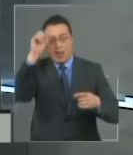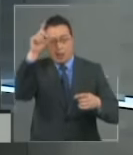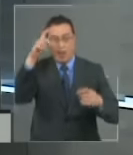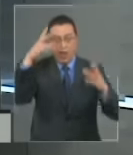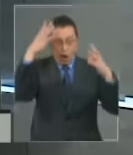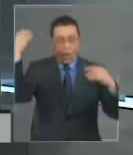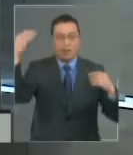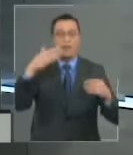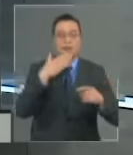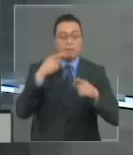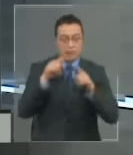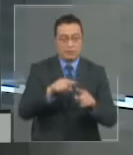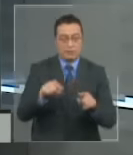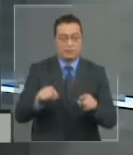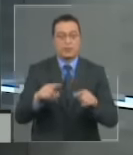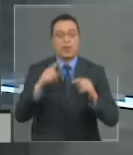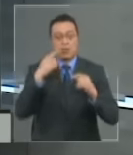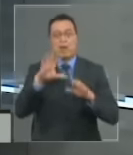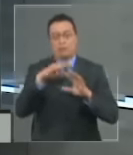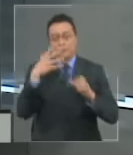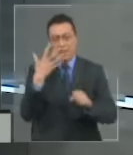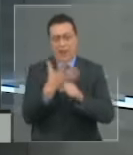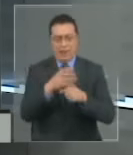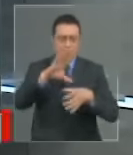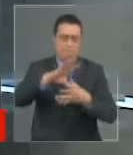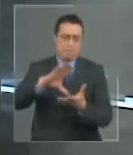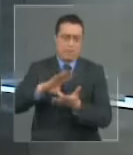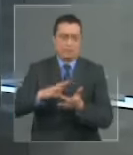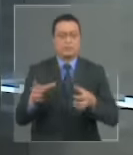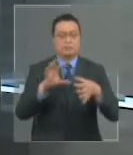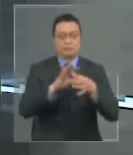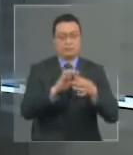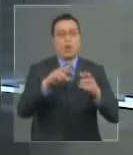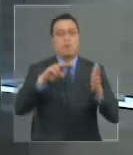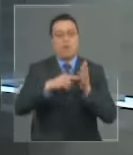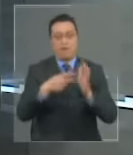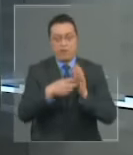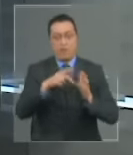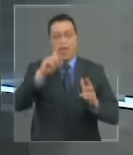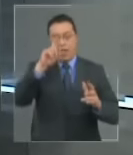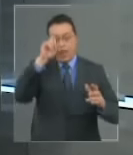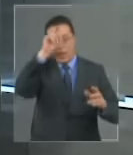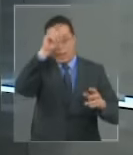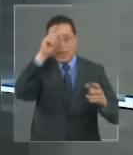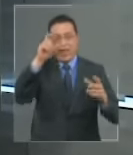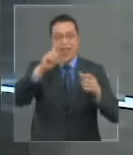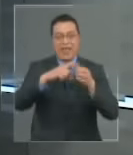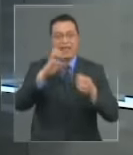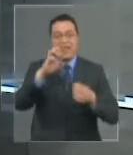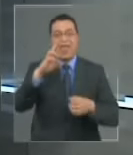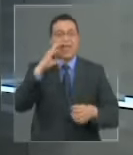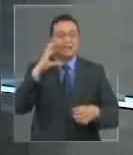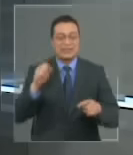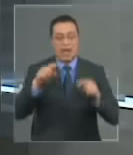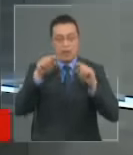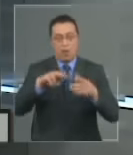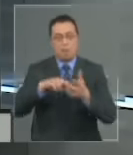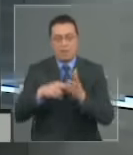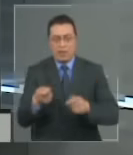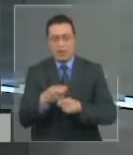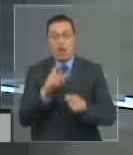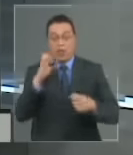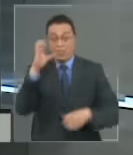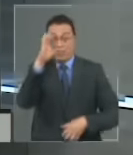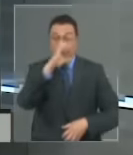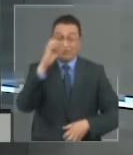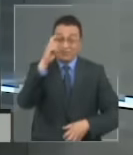28 países y 500 millones de habitantes. Con la crisis griega, los refugiados, los problemas económicos, es difícil, parece, desde